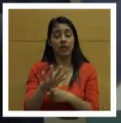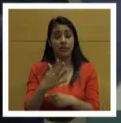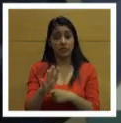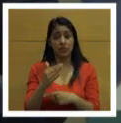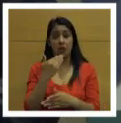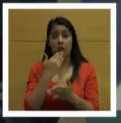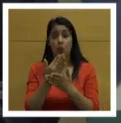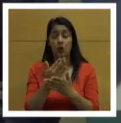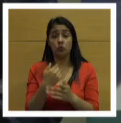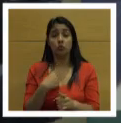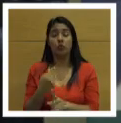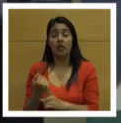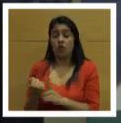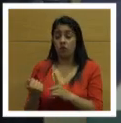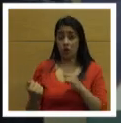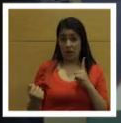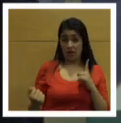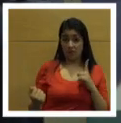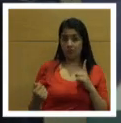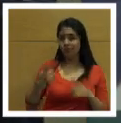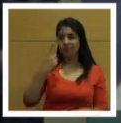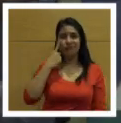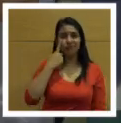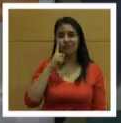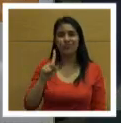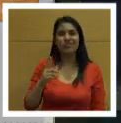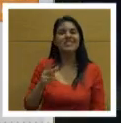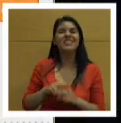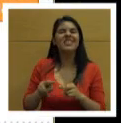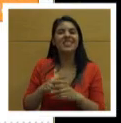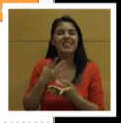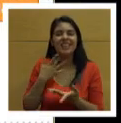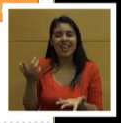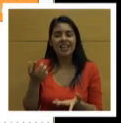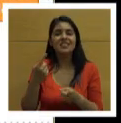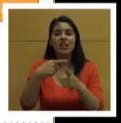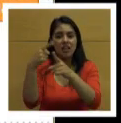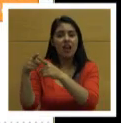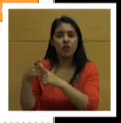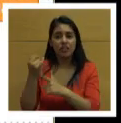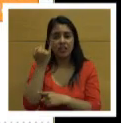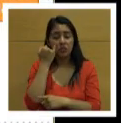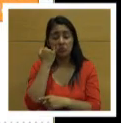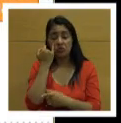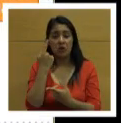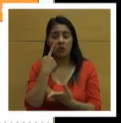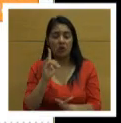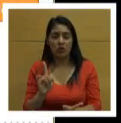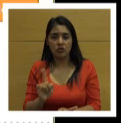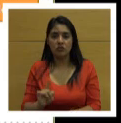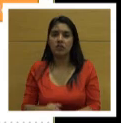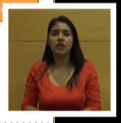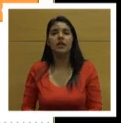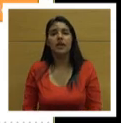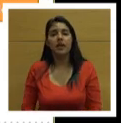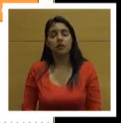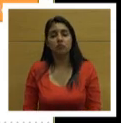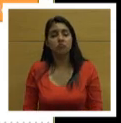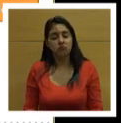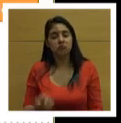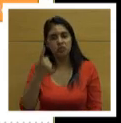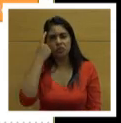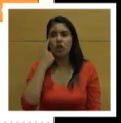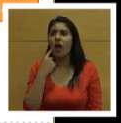está fuera de la institución, muchas veces no conoce muy bien lo que hacen otras instituciones y viceversa, y de alguna manera creo que es una